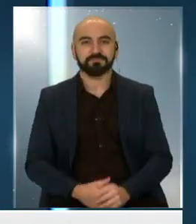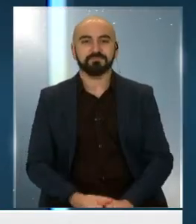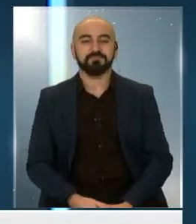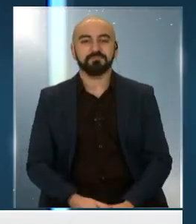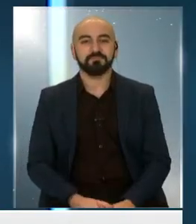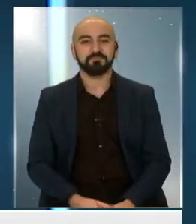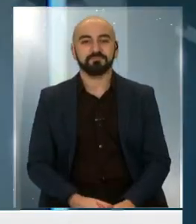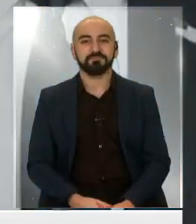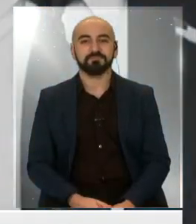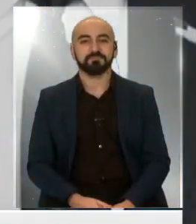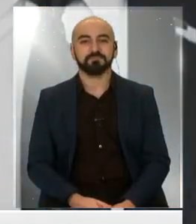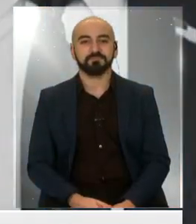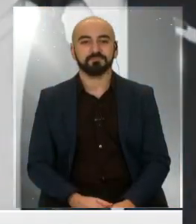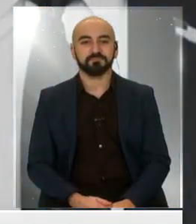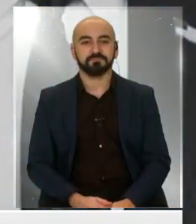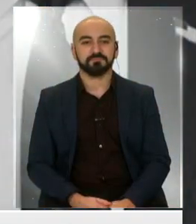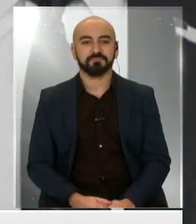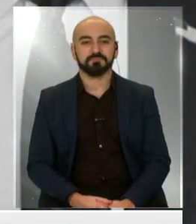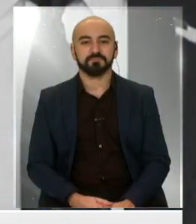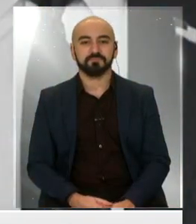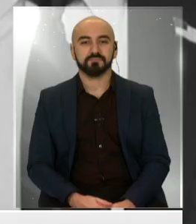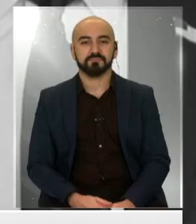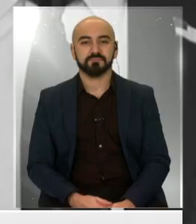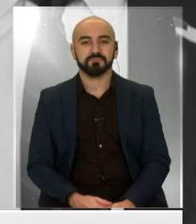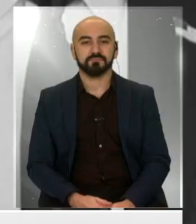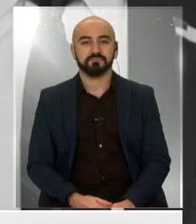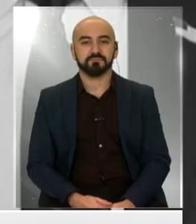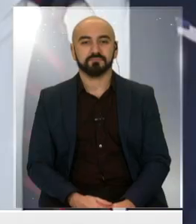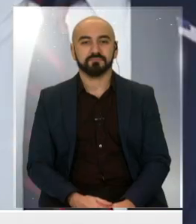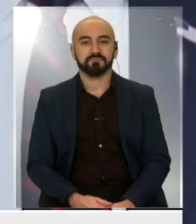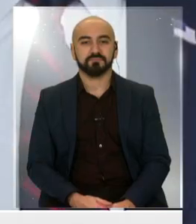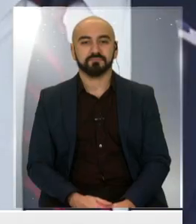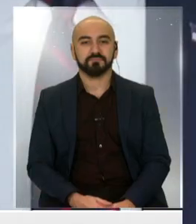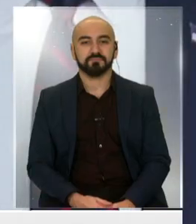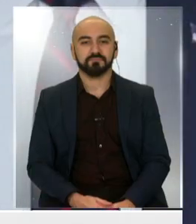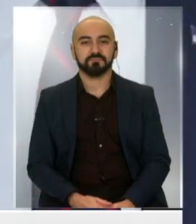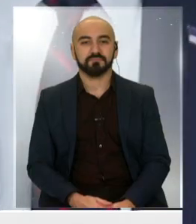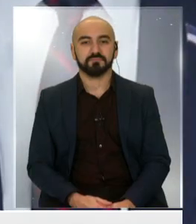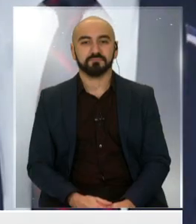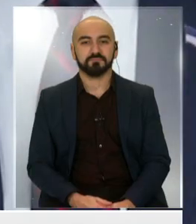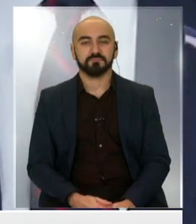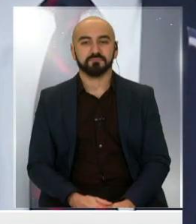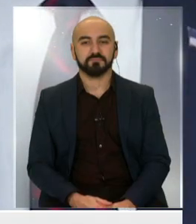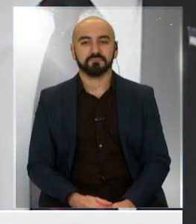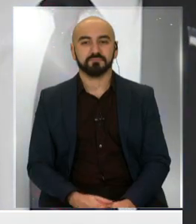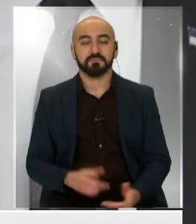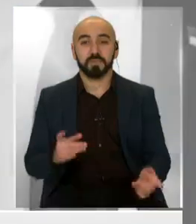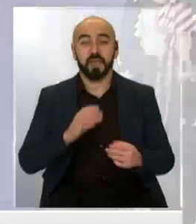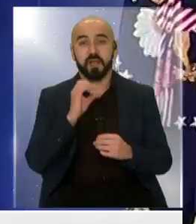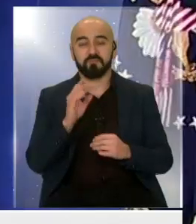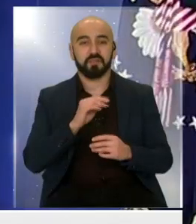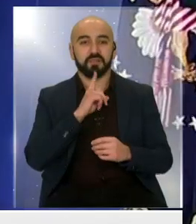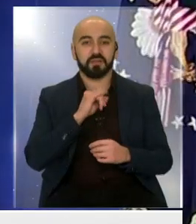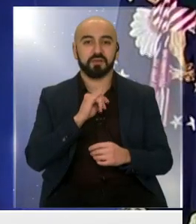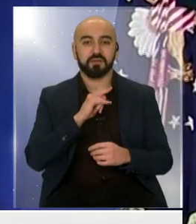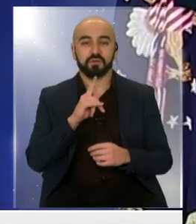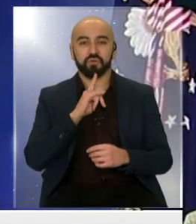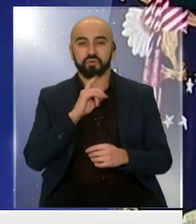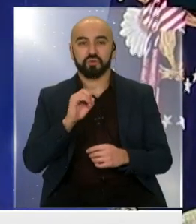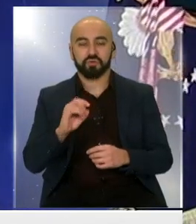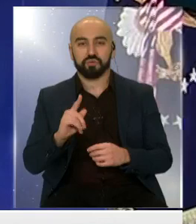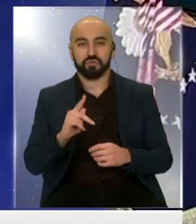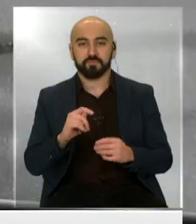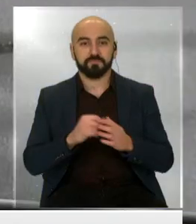Lizama. We're looking at TikTok. Great success. TikTok. So TikTok. TikTok. Fue una de las palabras